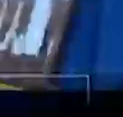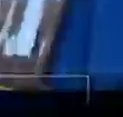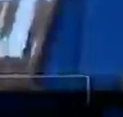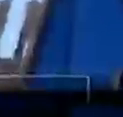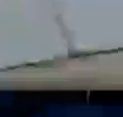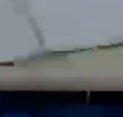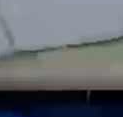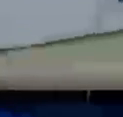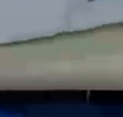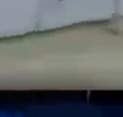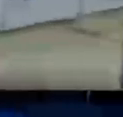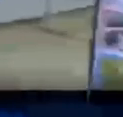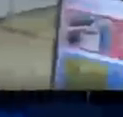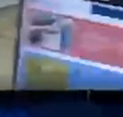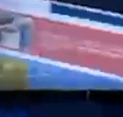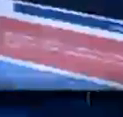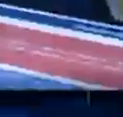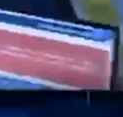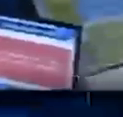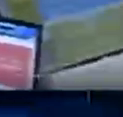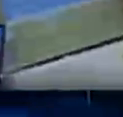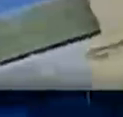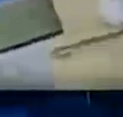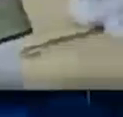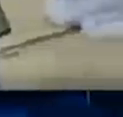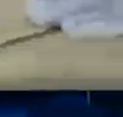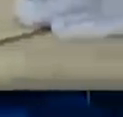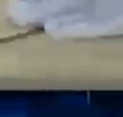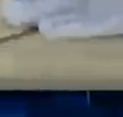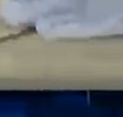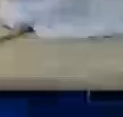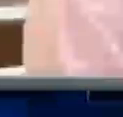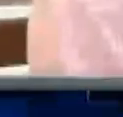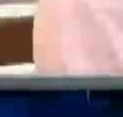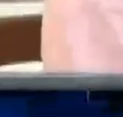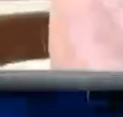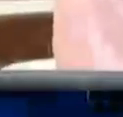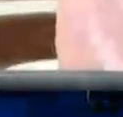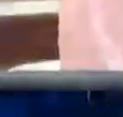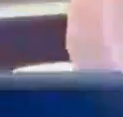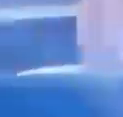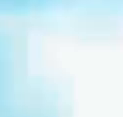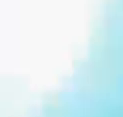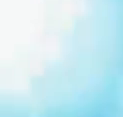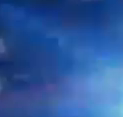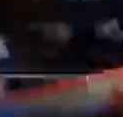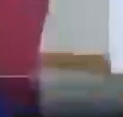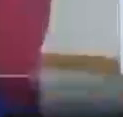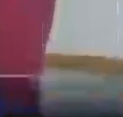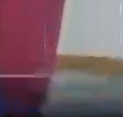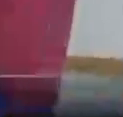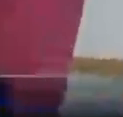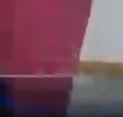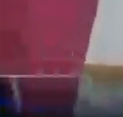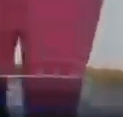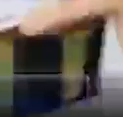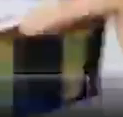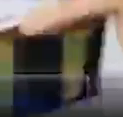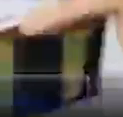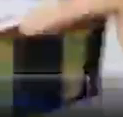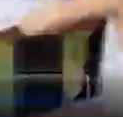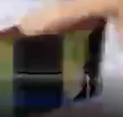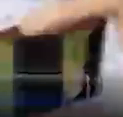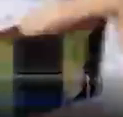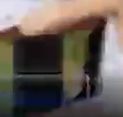En Montecristi se desarrolla el último gabinete itinerante, presidido por Rafael Correa. Ministerios de Educación y